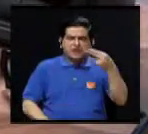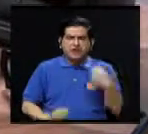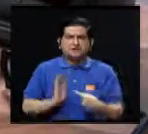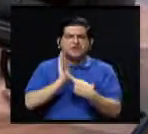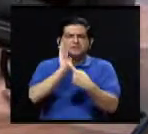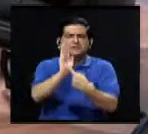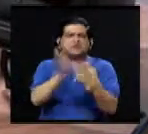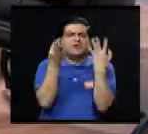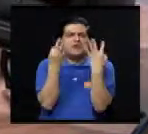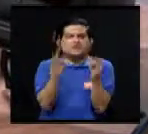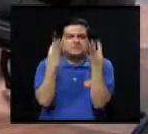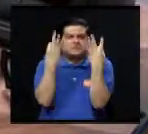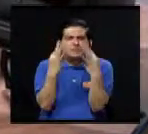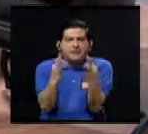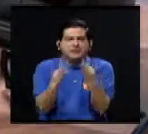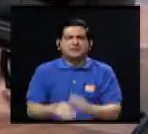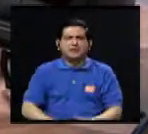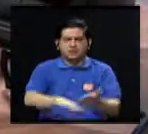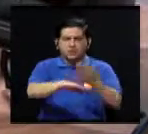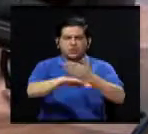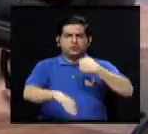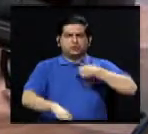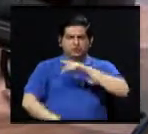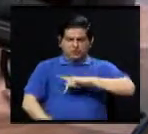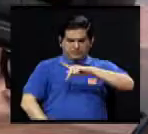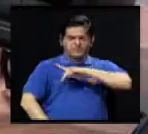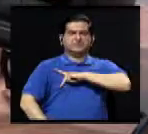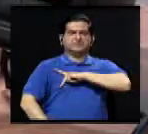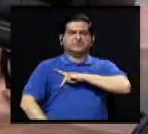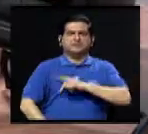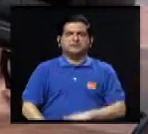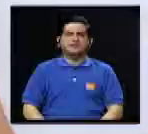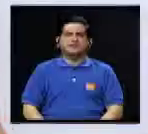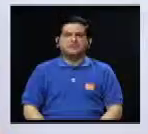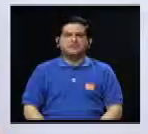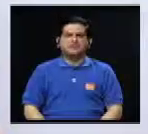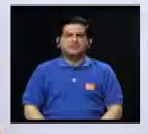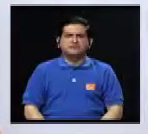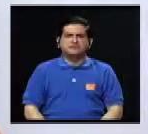historias y tratar de crecer yo como persona